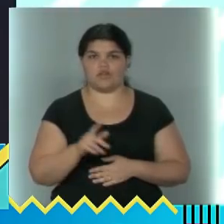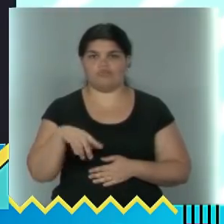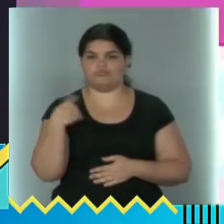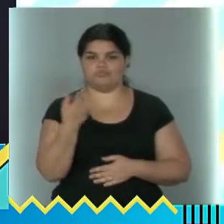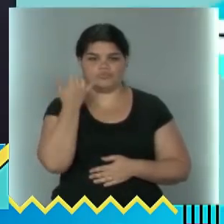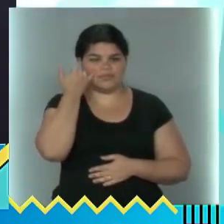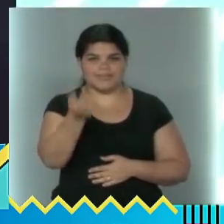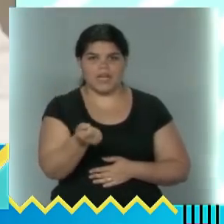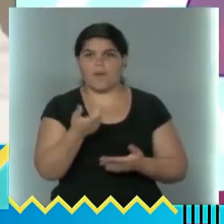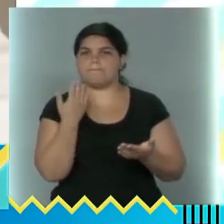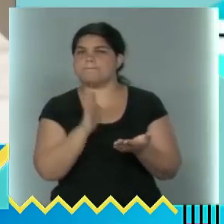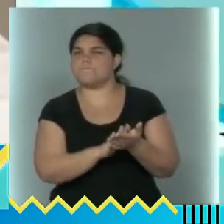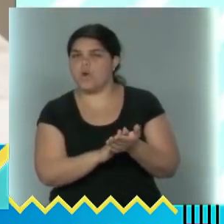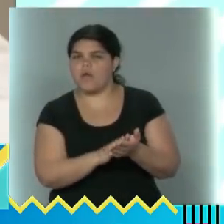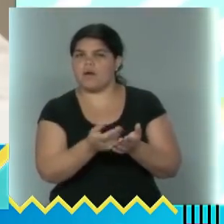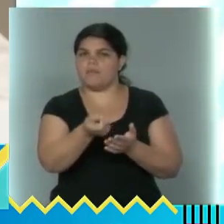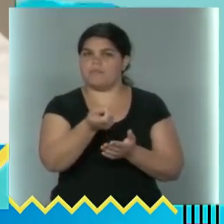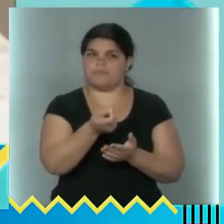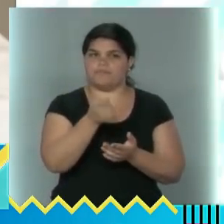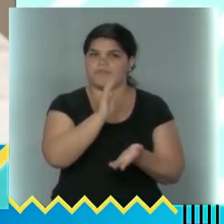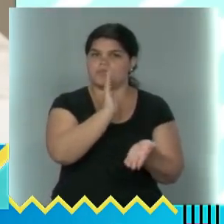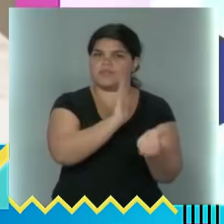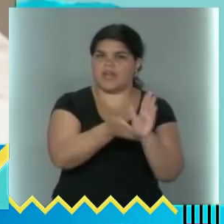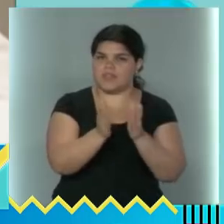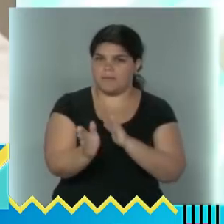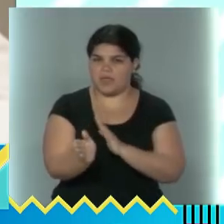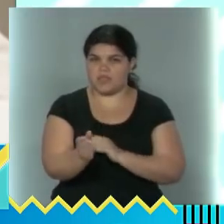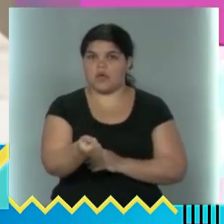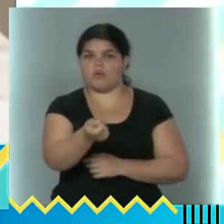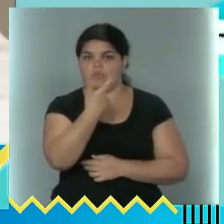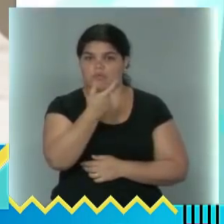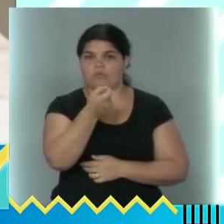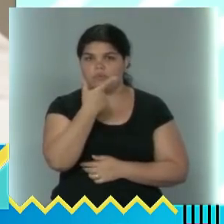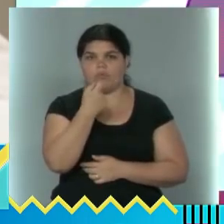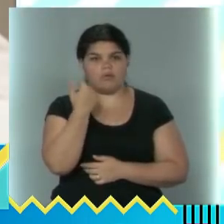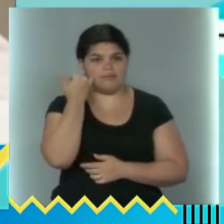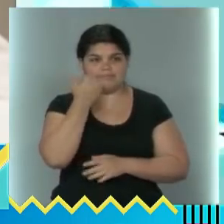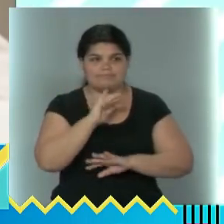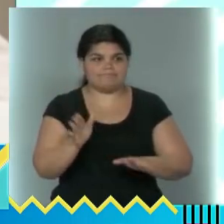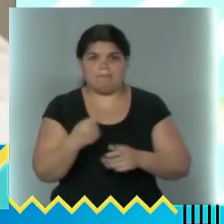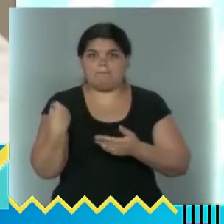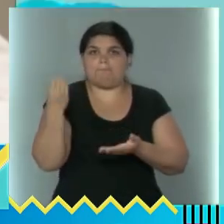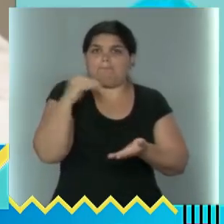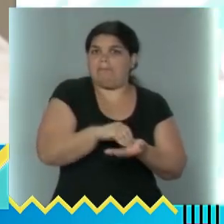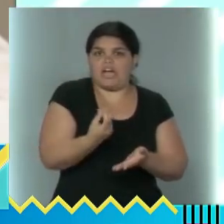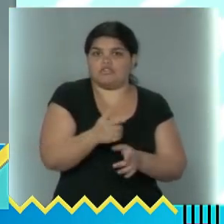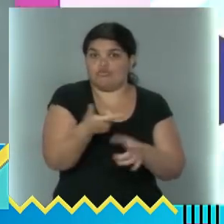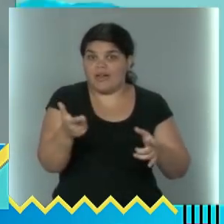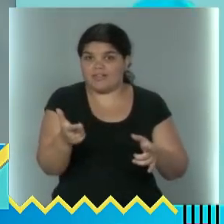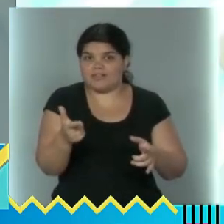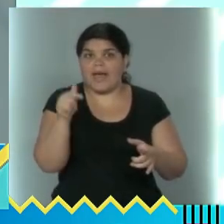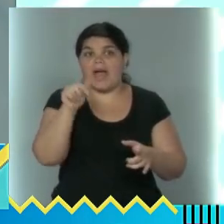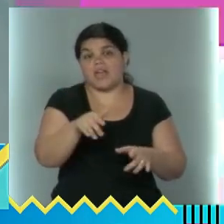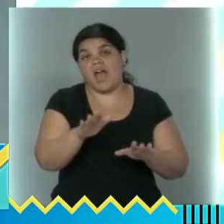agotamos las instancias del tratamiento farmacológico, existe la